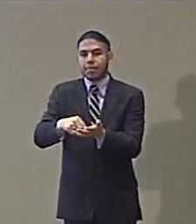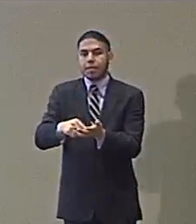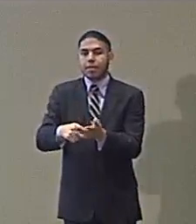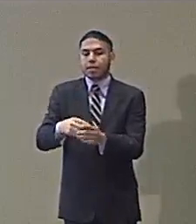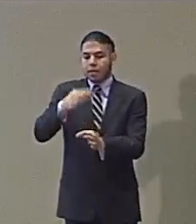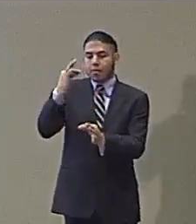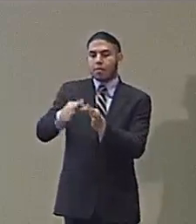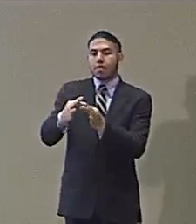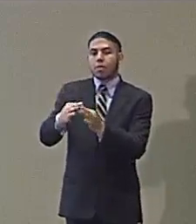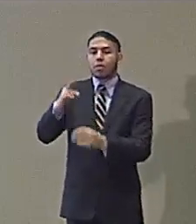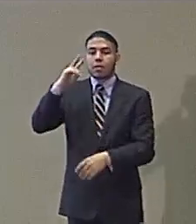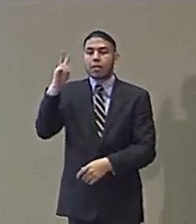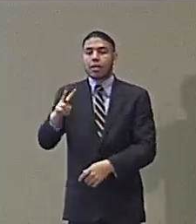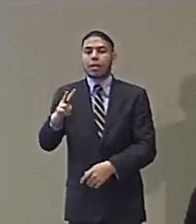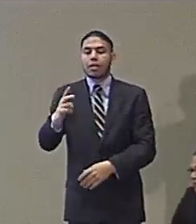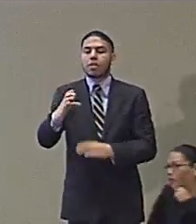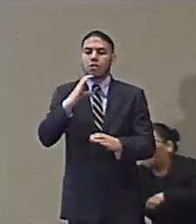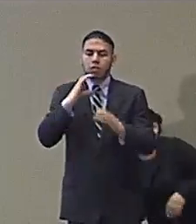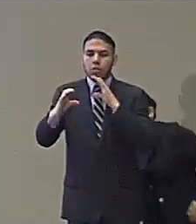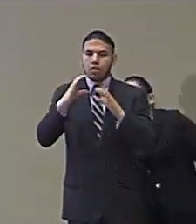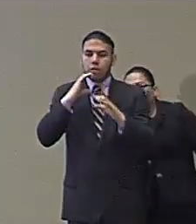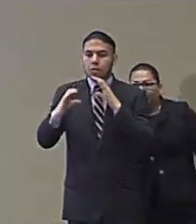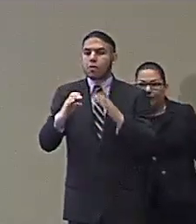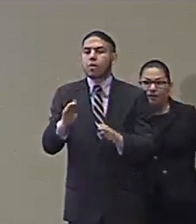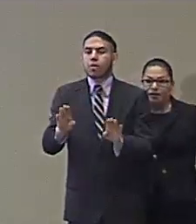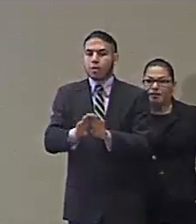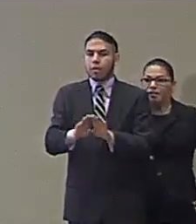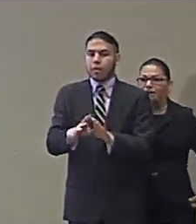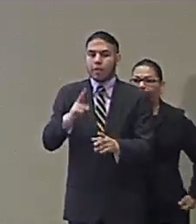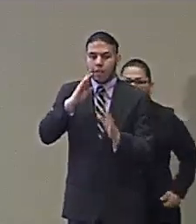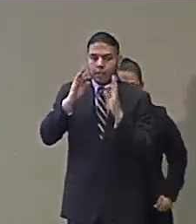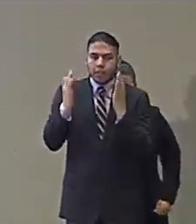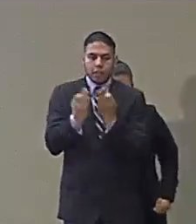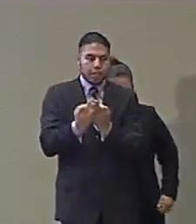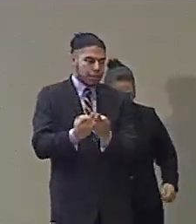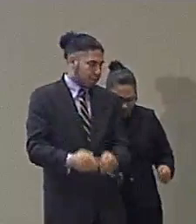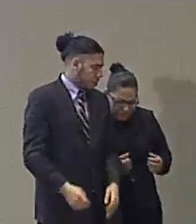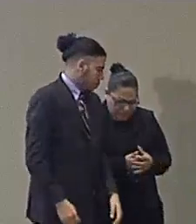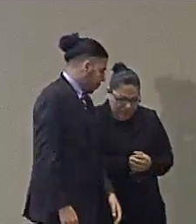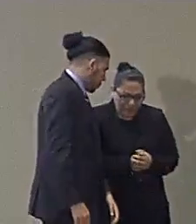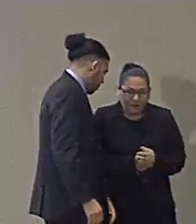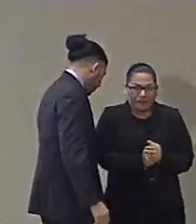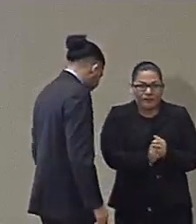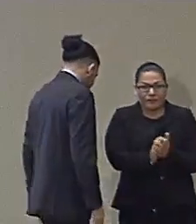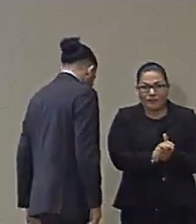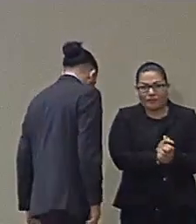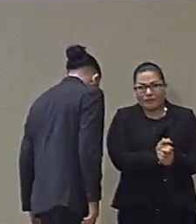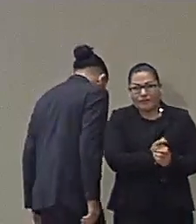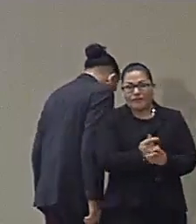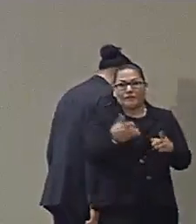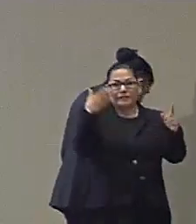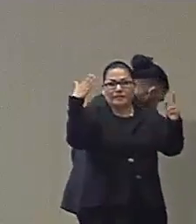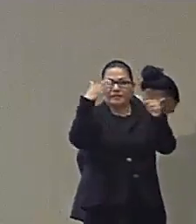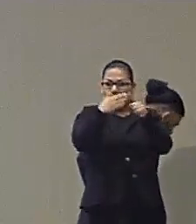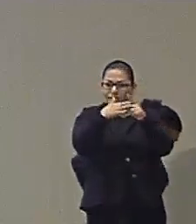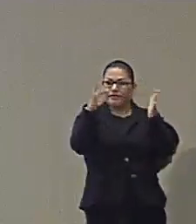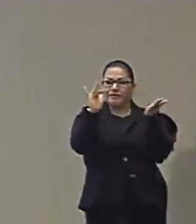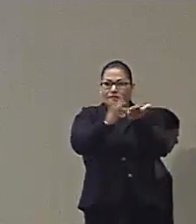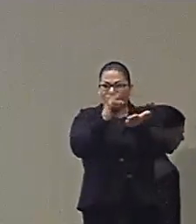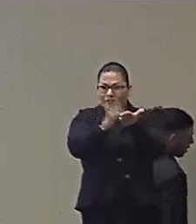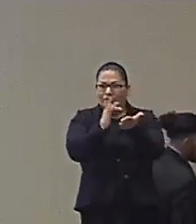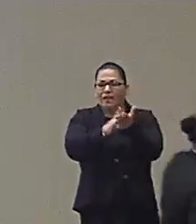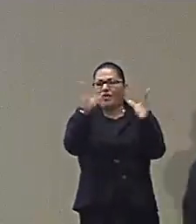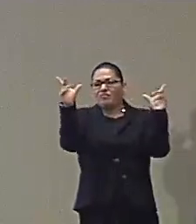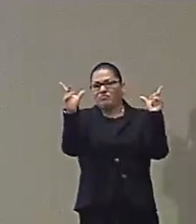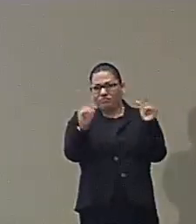forma de comunicarnos con estas personas de la forma de se refiere más por la vía digital menos anuncios menos vamos a